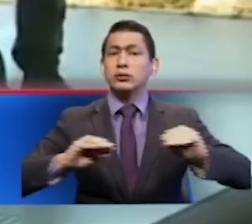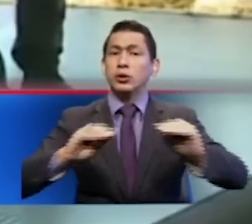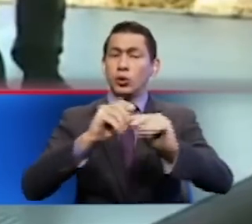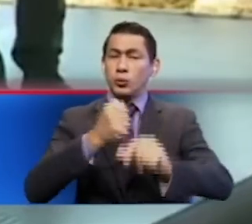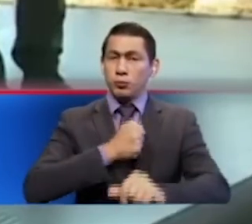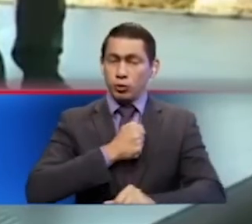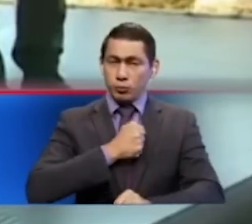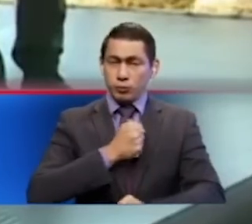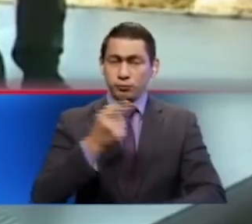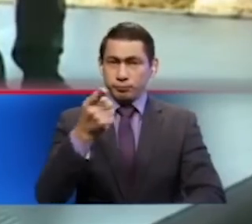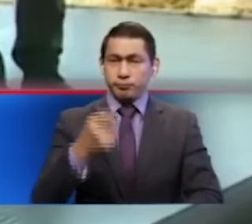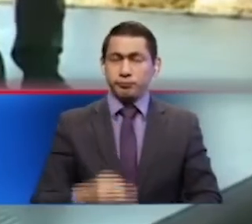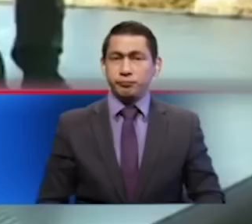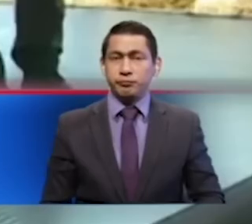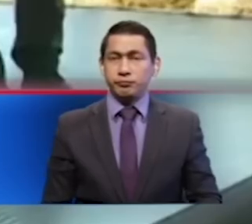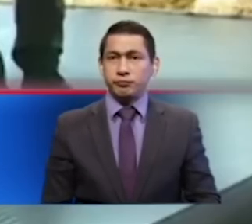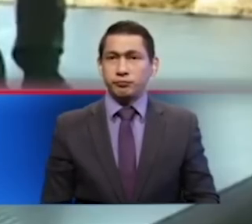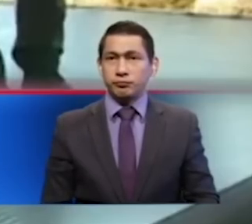personas.